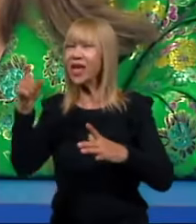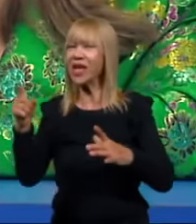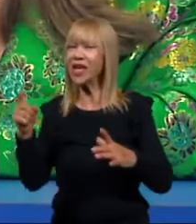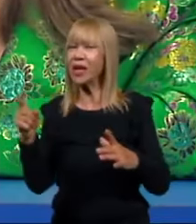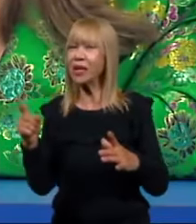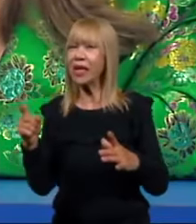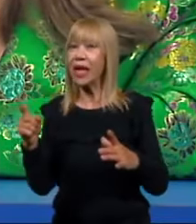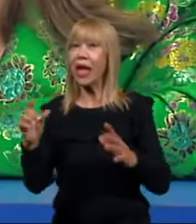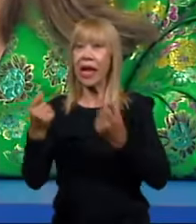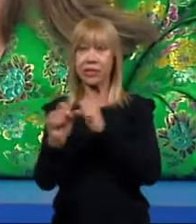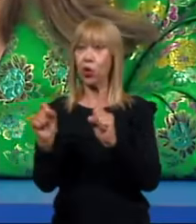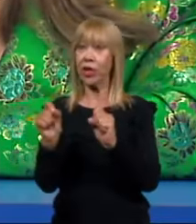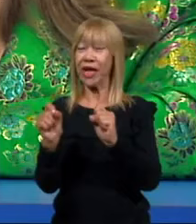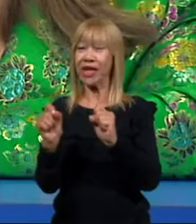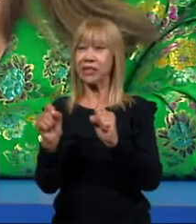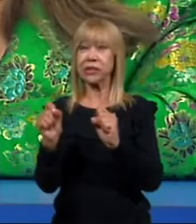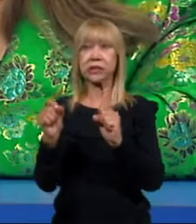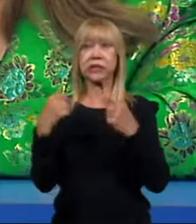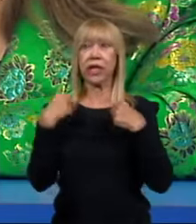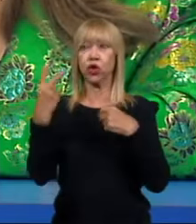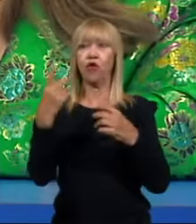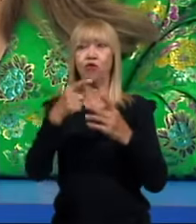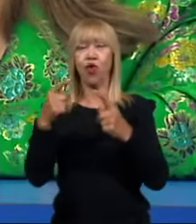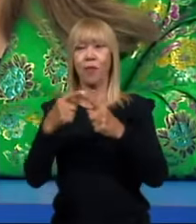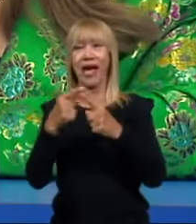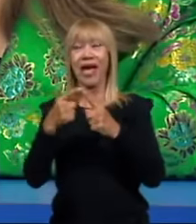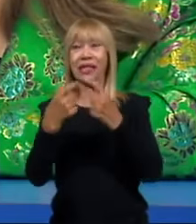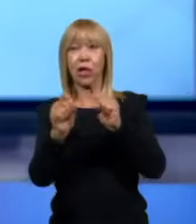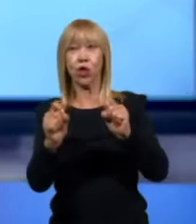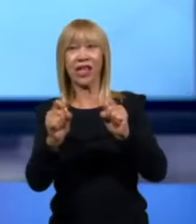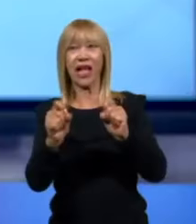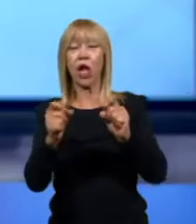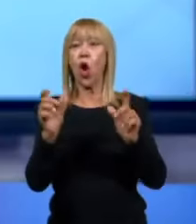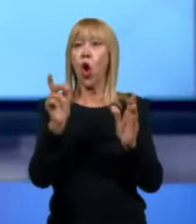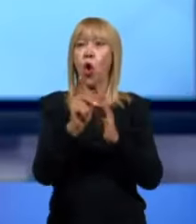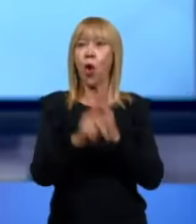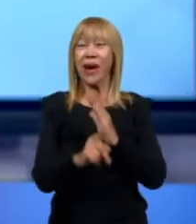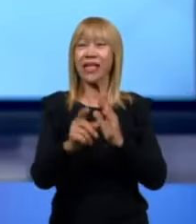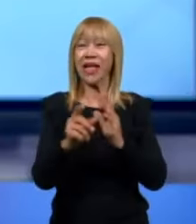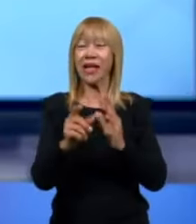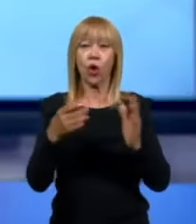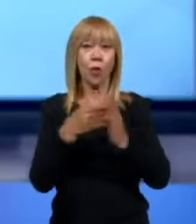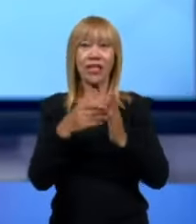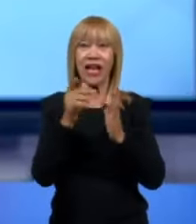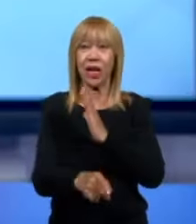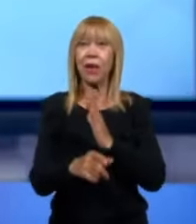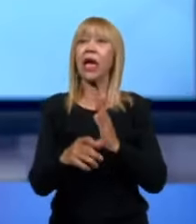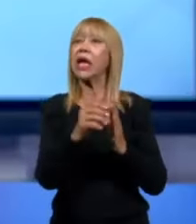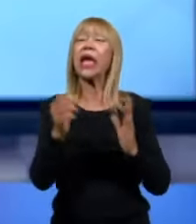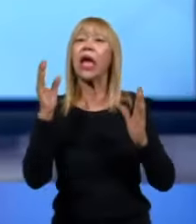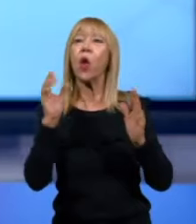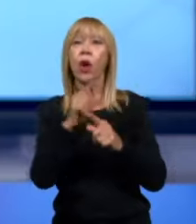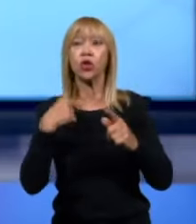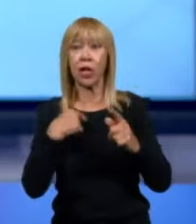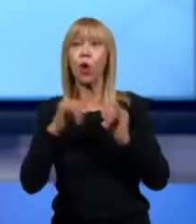obviamente la seguridad se compone en dos formatos, ¿no? El de seguridad, el de combatir el crimen, y el de atender una vez tenemos los presos